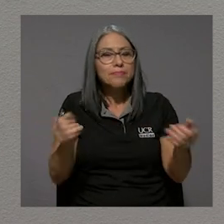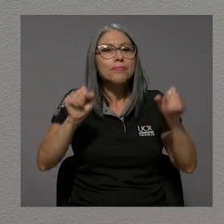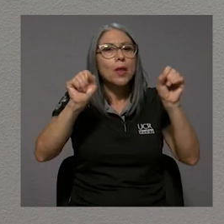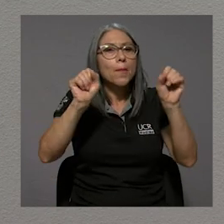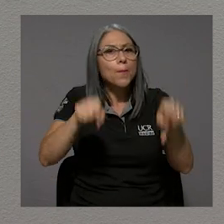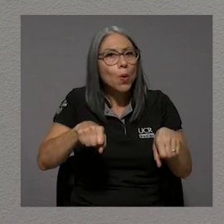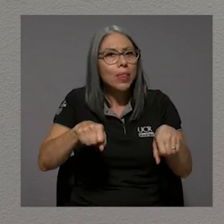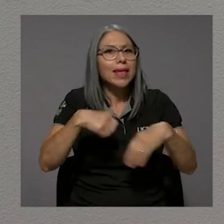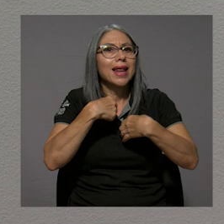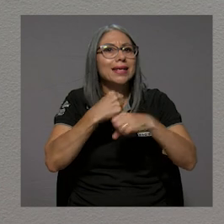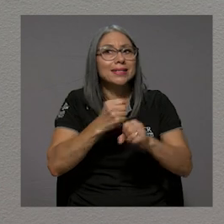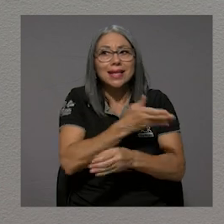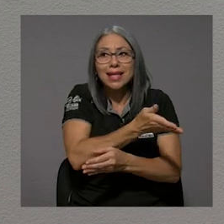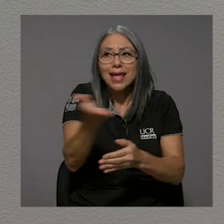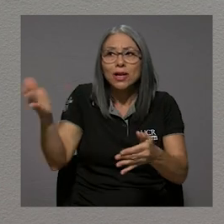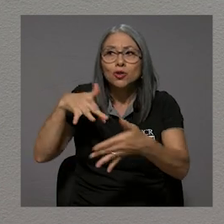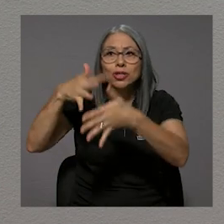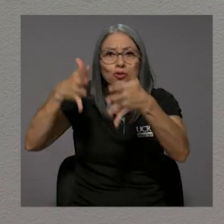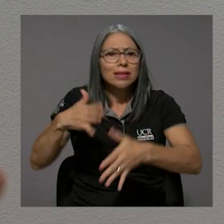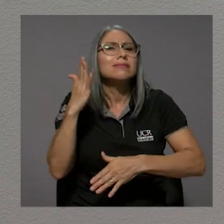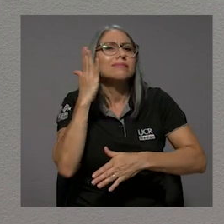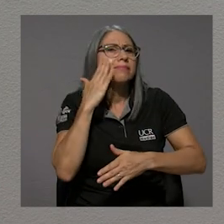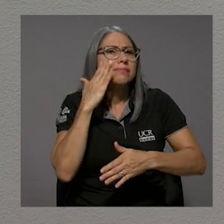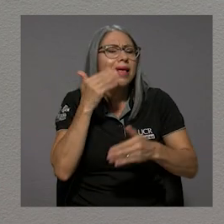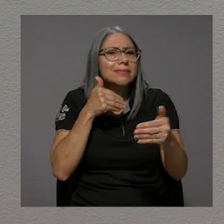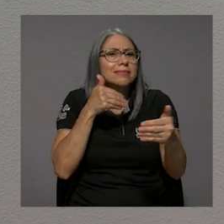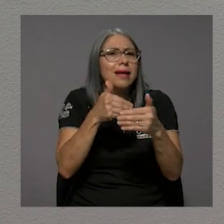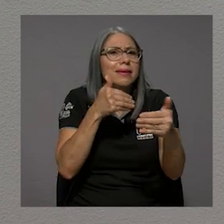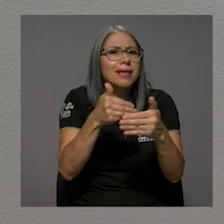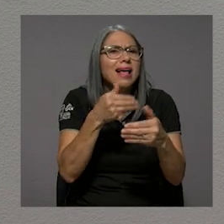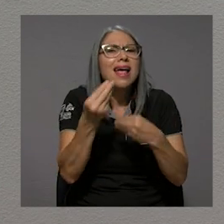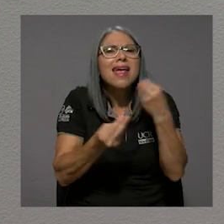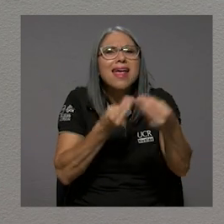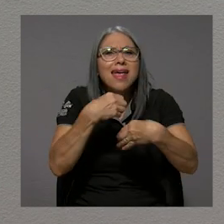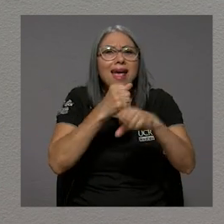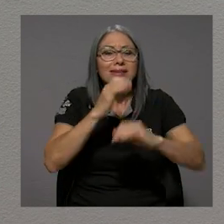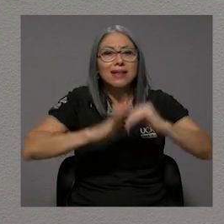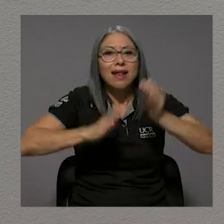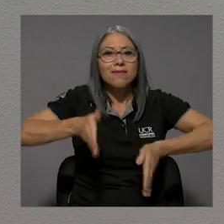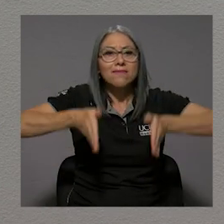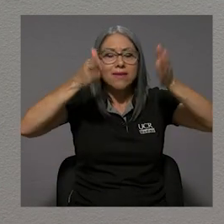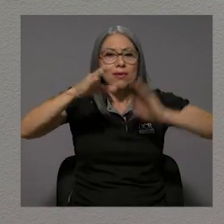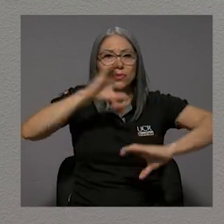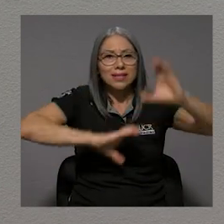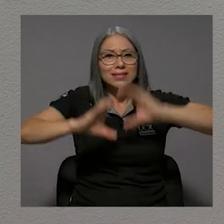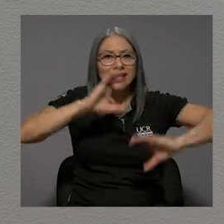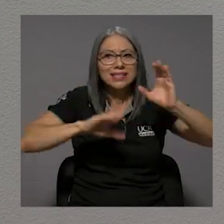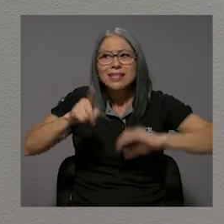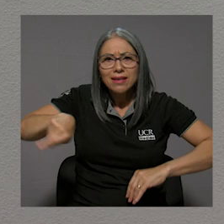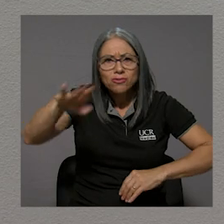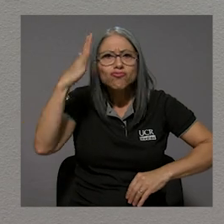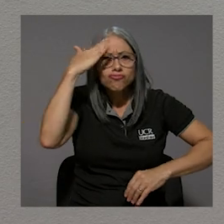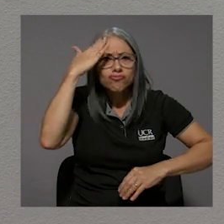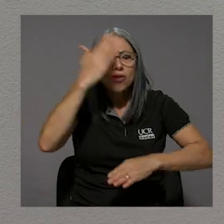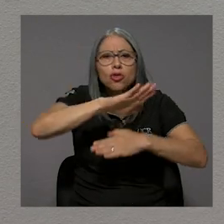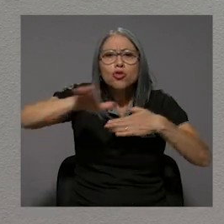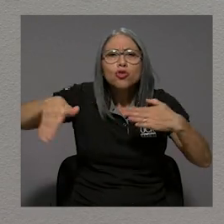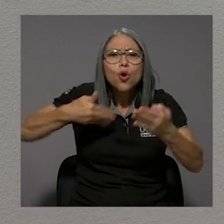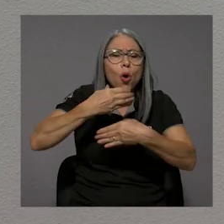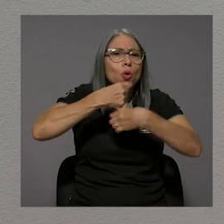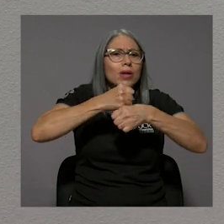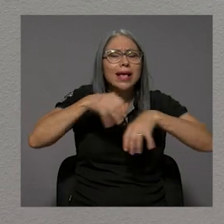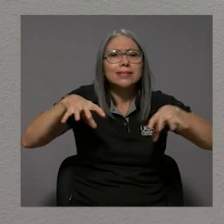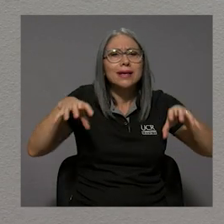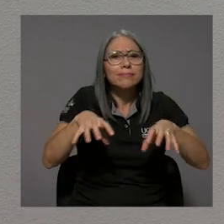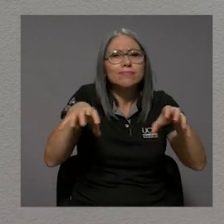poder acercar a la población estudiantil a lo que hace la Facultad de Ciencias, acercarlos a todo el quehacer y pues lo